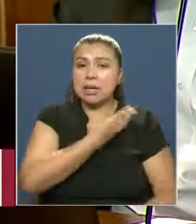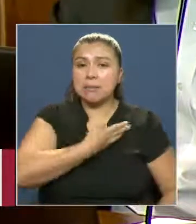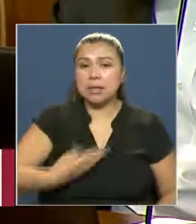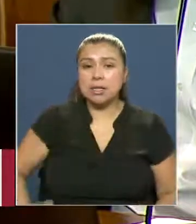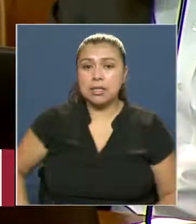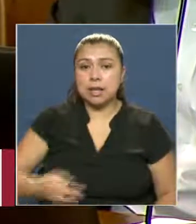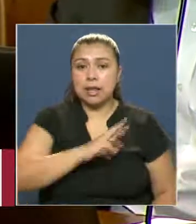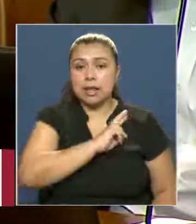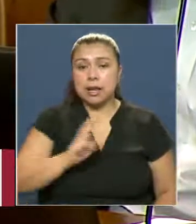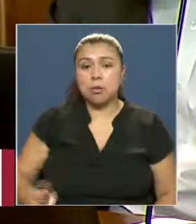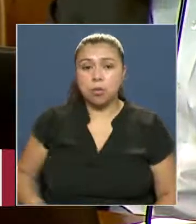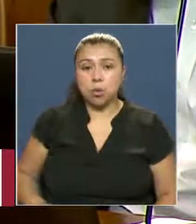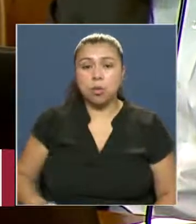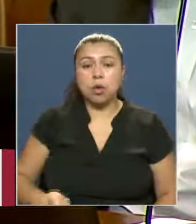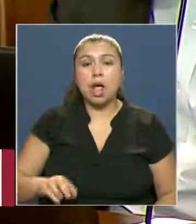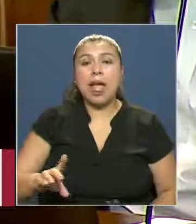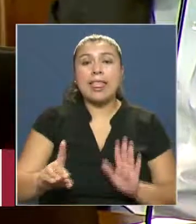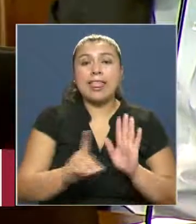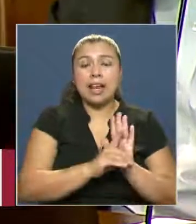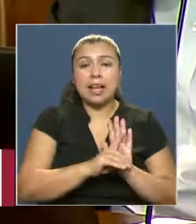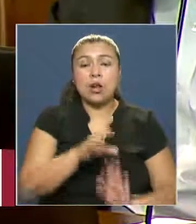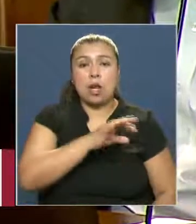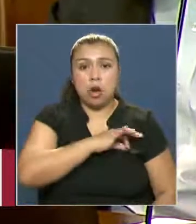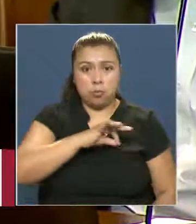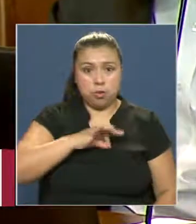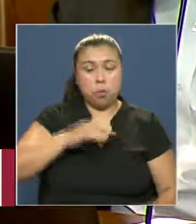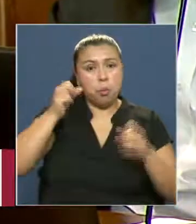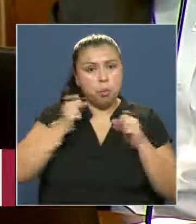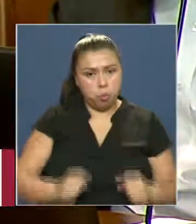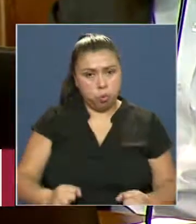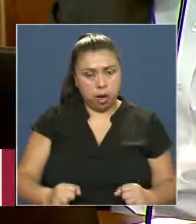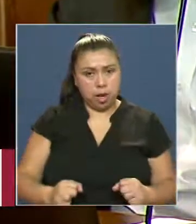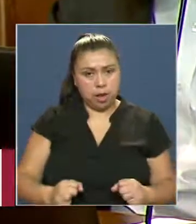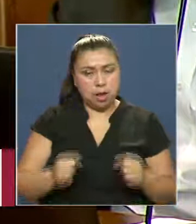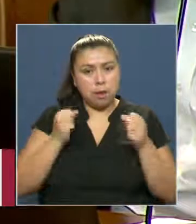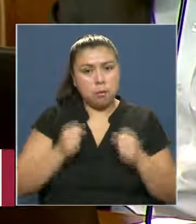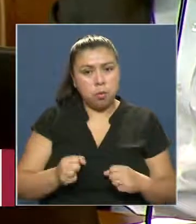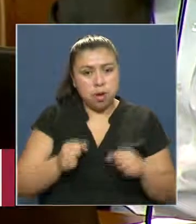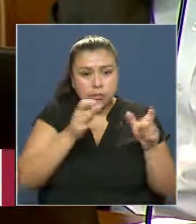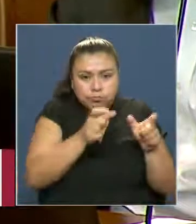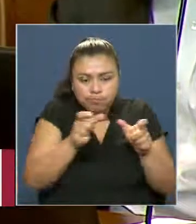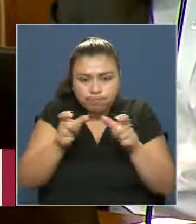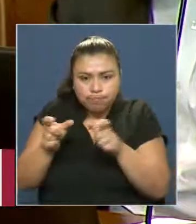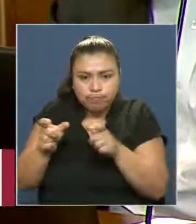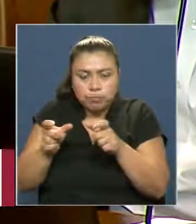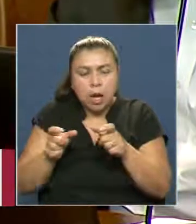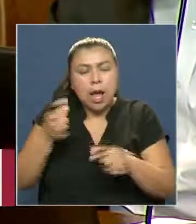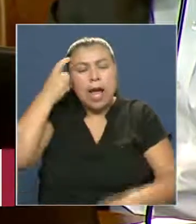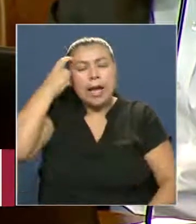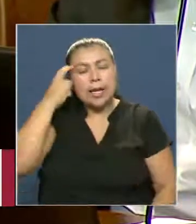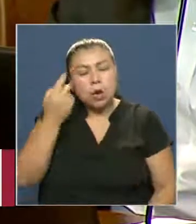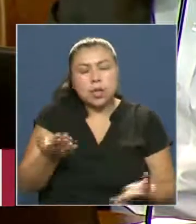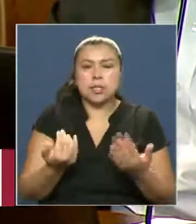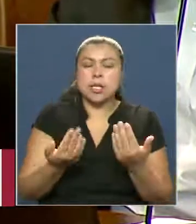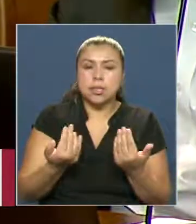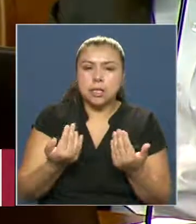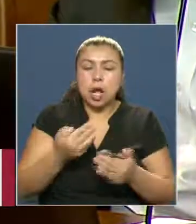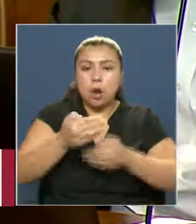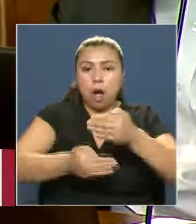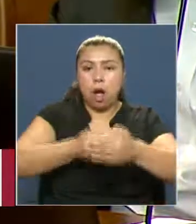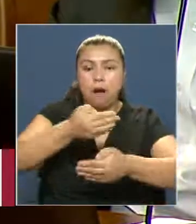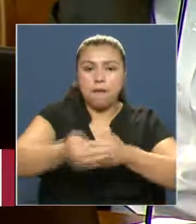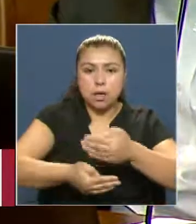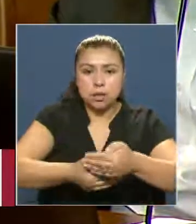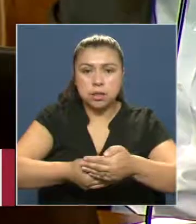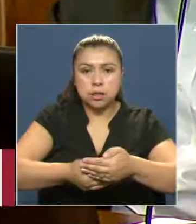de la República, a través de este decreto, y los ministros puedan llevar a cabo las fiscalizaciones. Creo que es necesario seguir